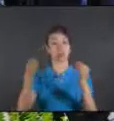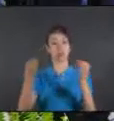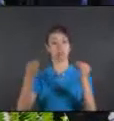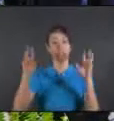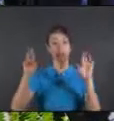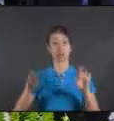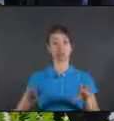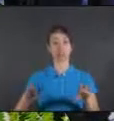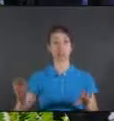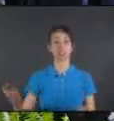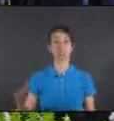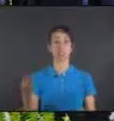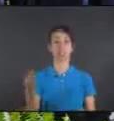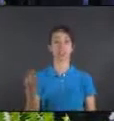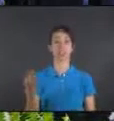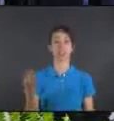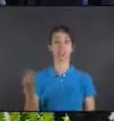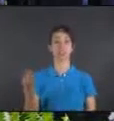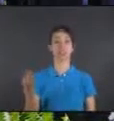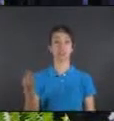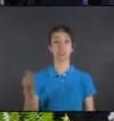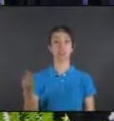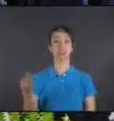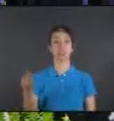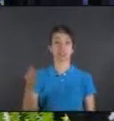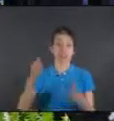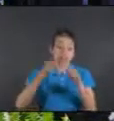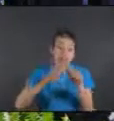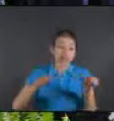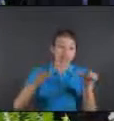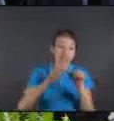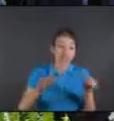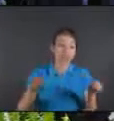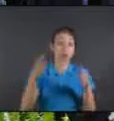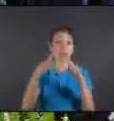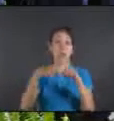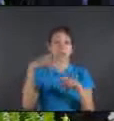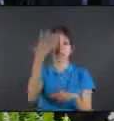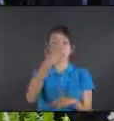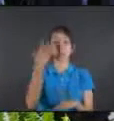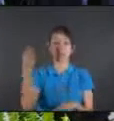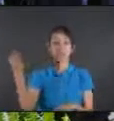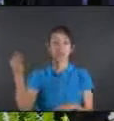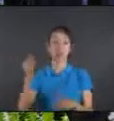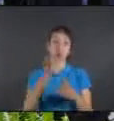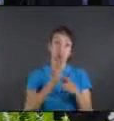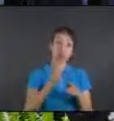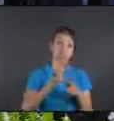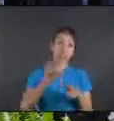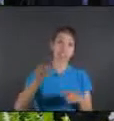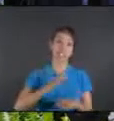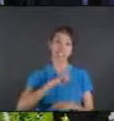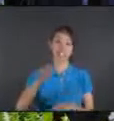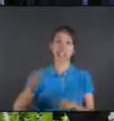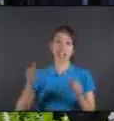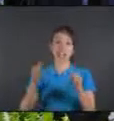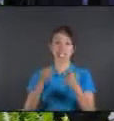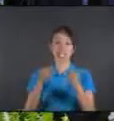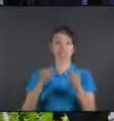En el año del reinicio, tiene mucha gente, muchísima gente que va